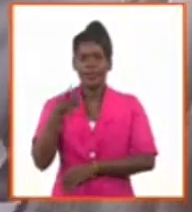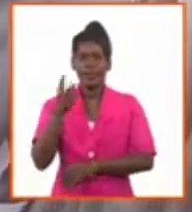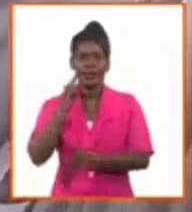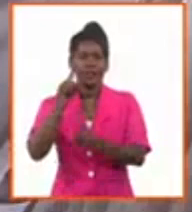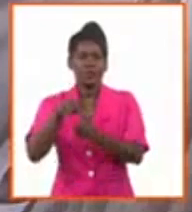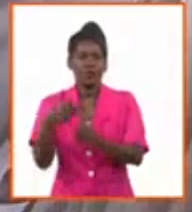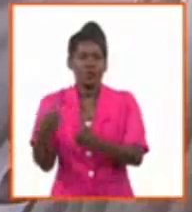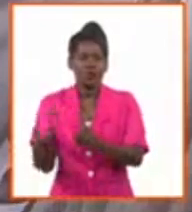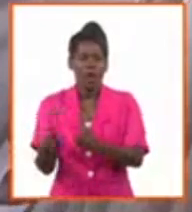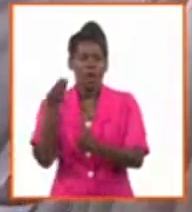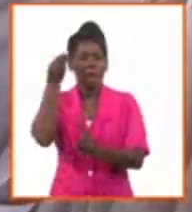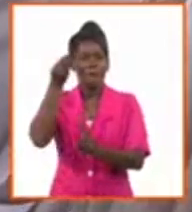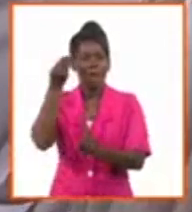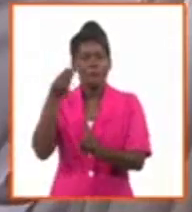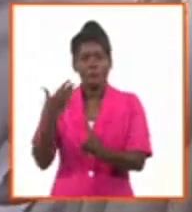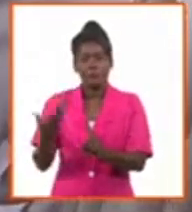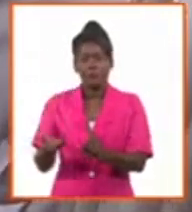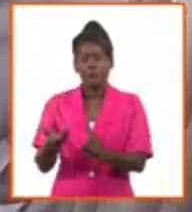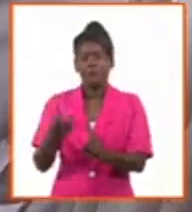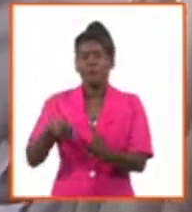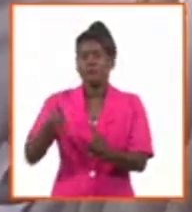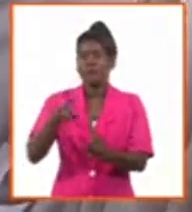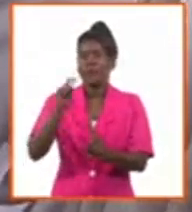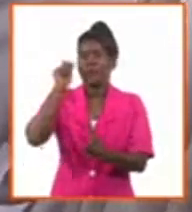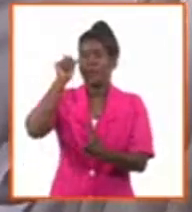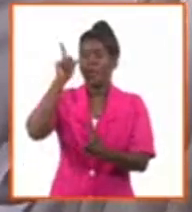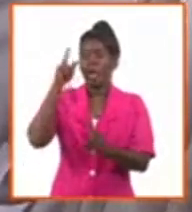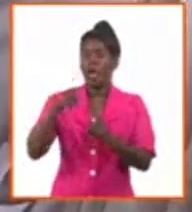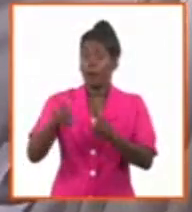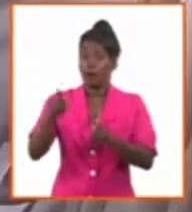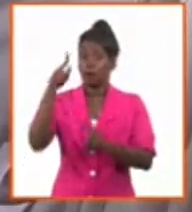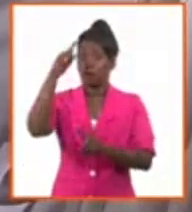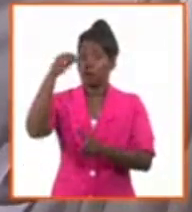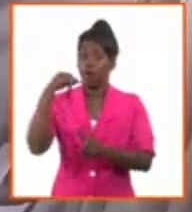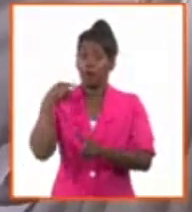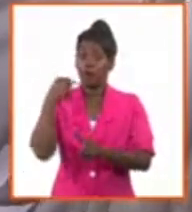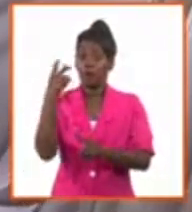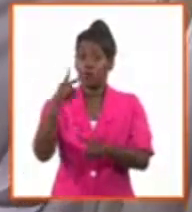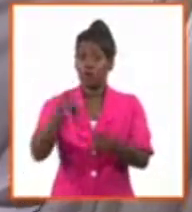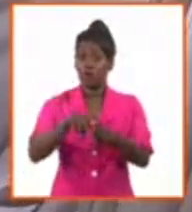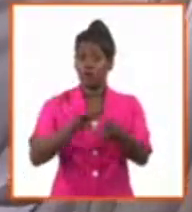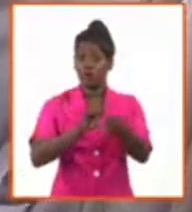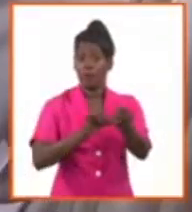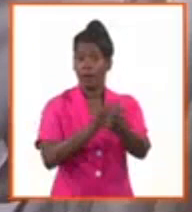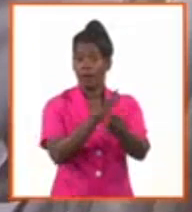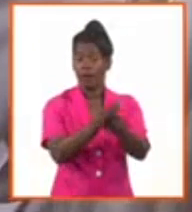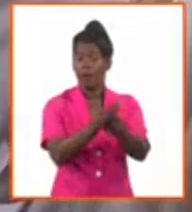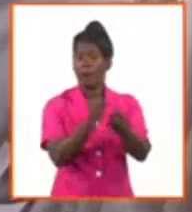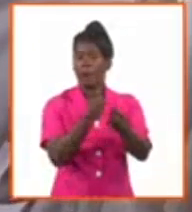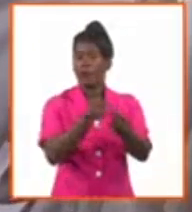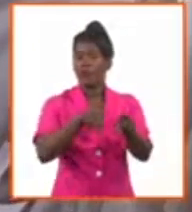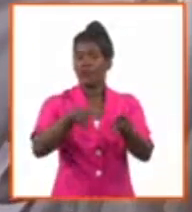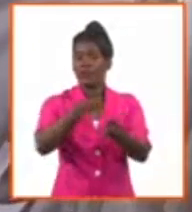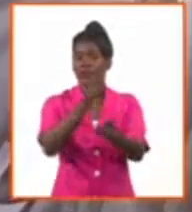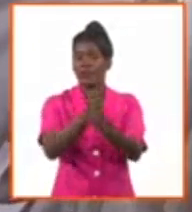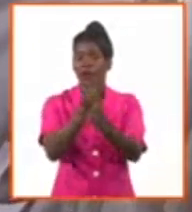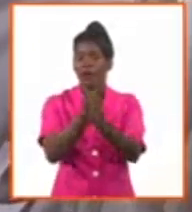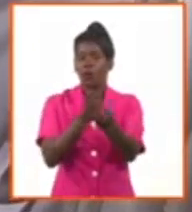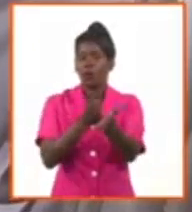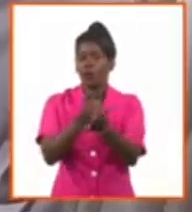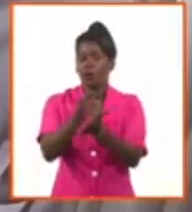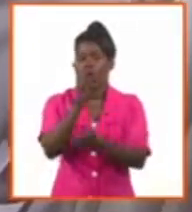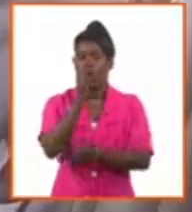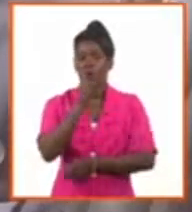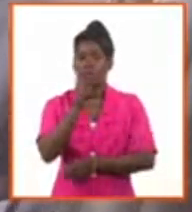¿Cómo ha sido la impronta que les dejó estos 2 años dedicados fundamentalmente al enfrentamiento